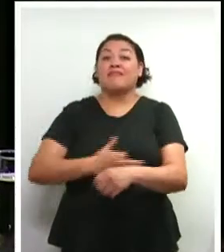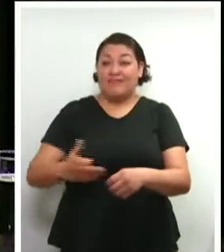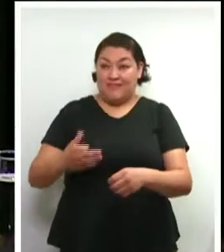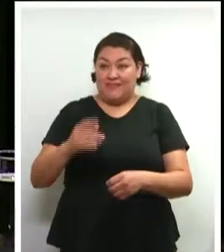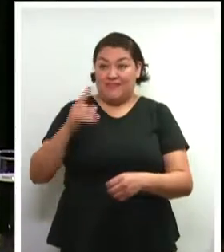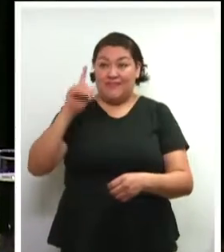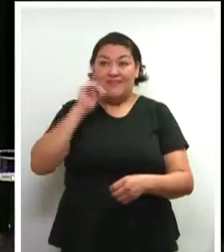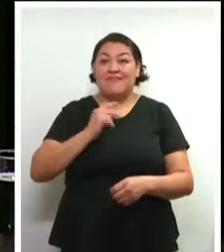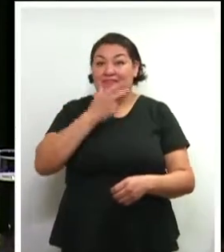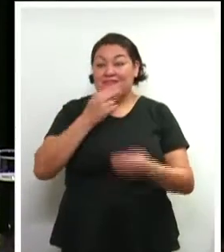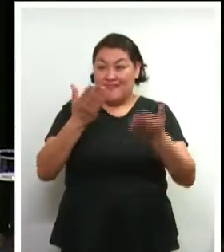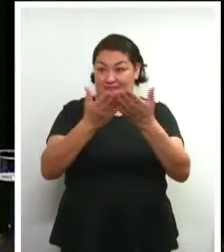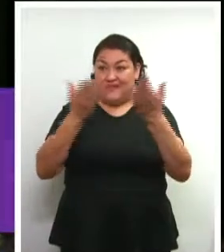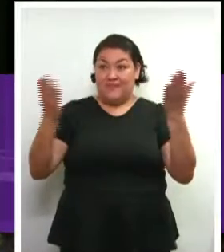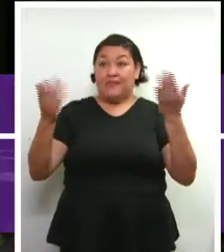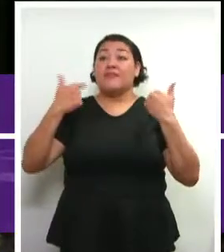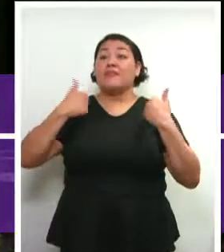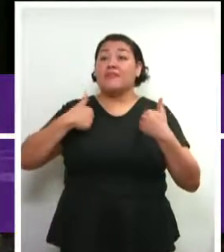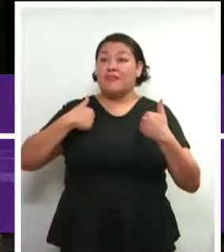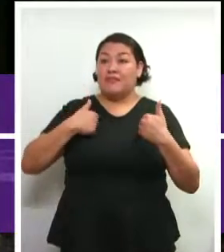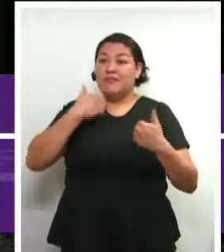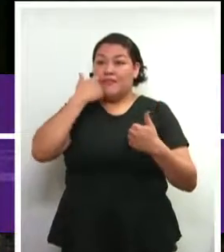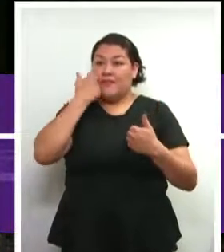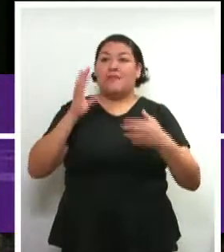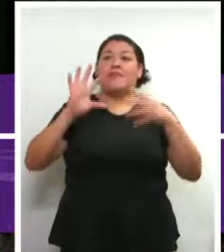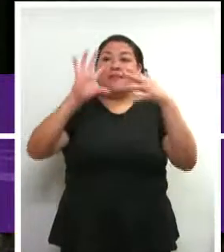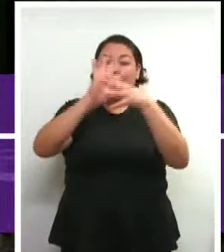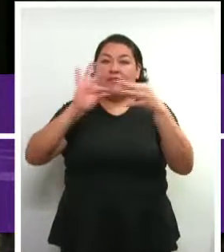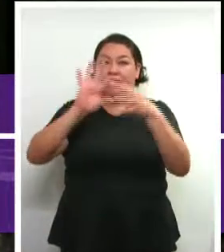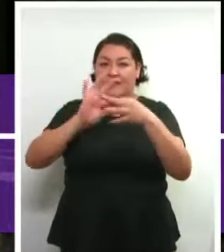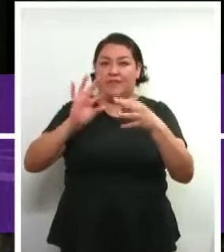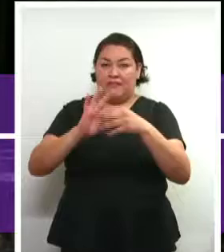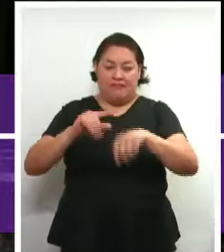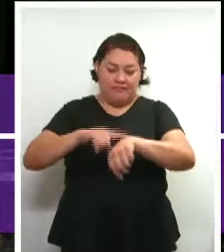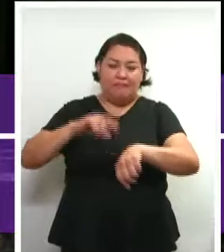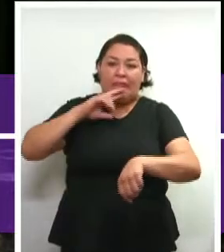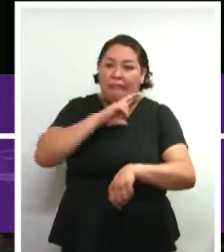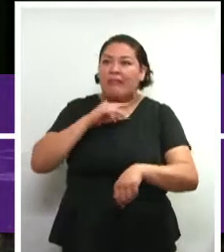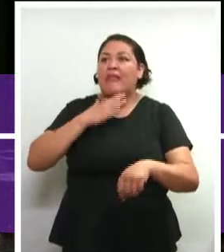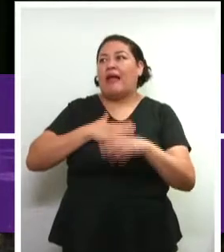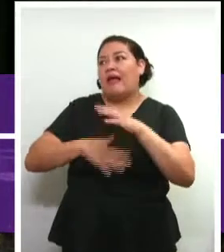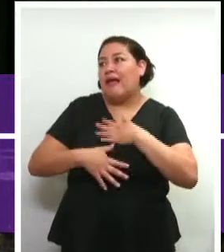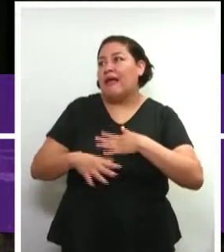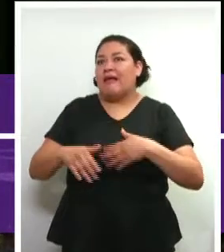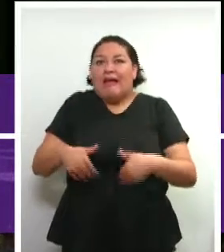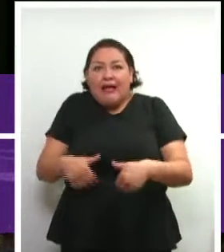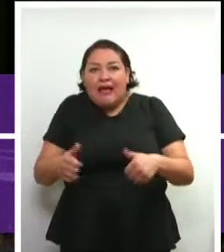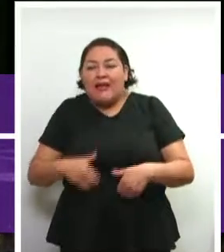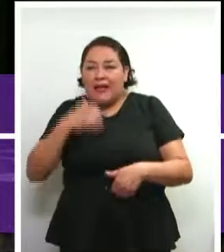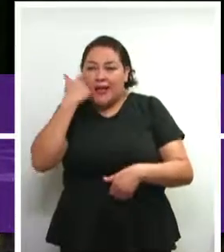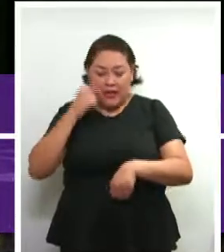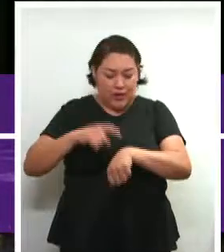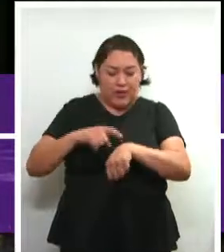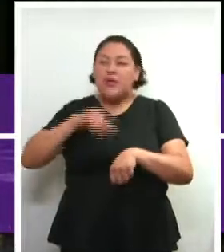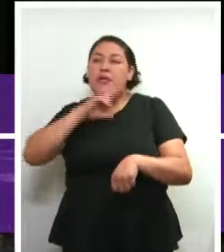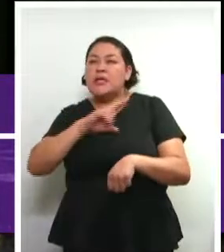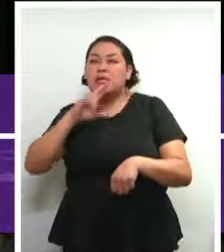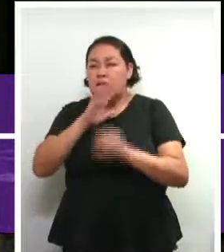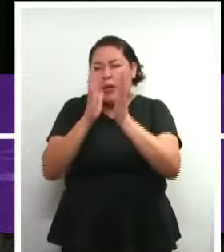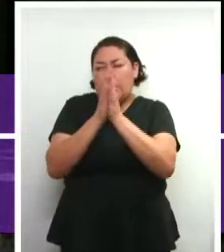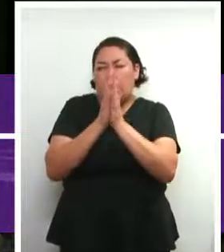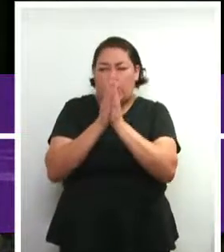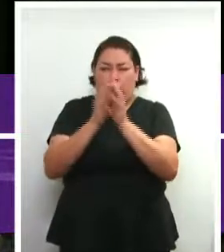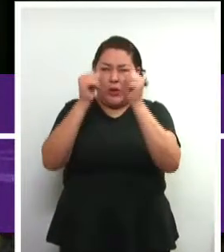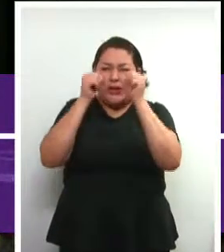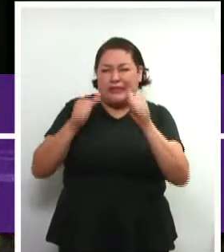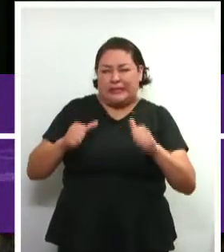compañeros. Prometo tomar el menor tiempo posible, tenemos hambre, estamos cansados, y les pido a cambio unos minutos